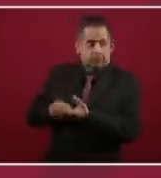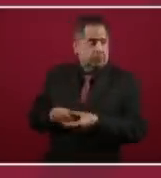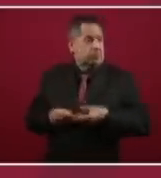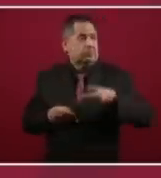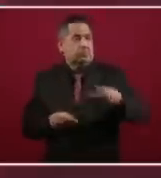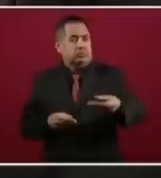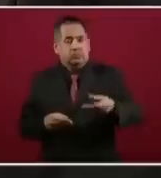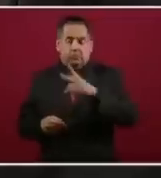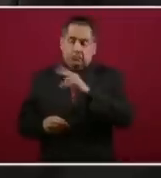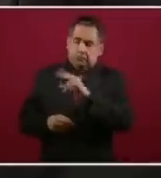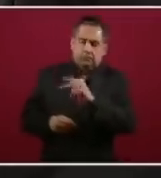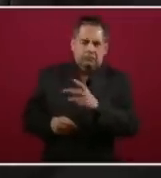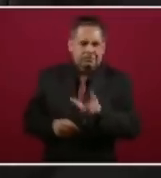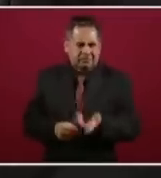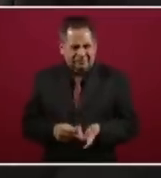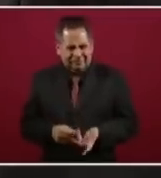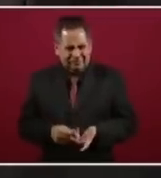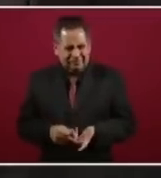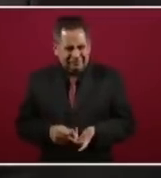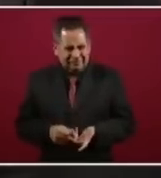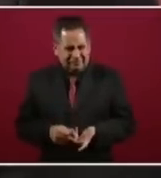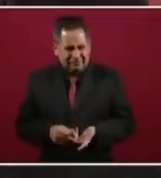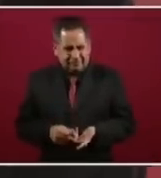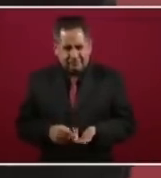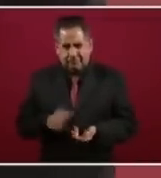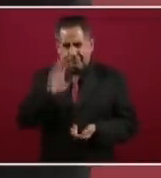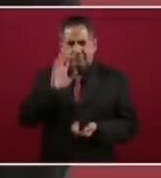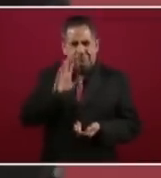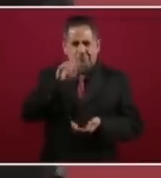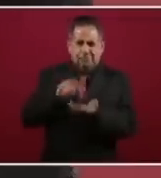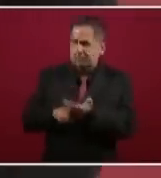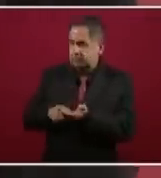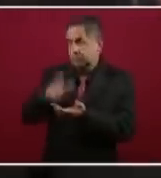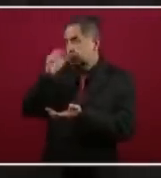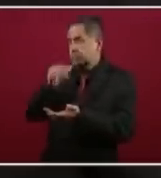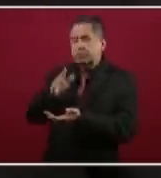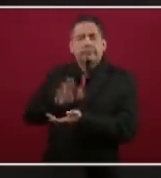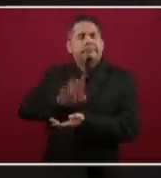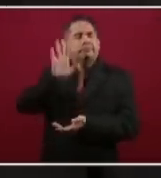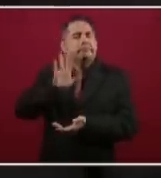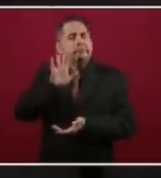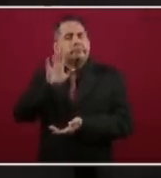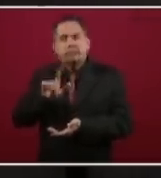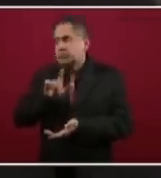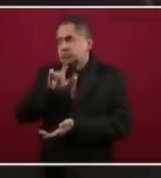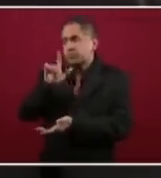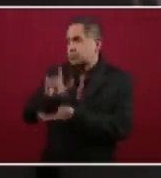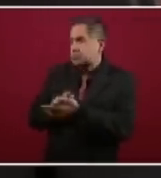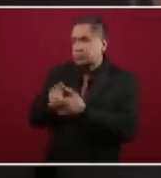plan. Casi, casi diciendo, es ilegal,